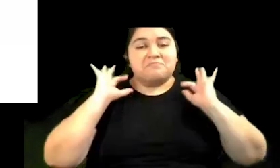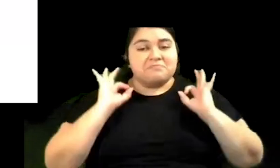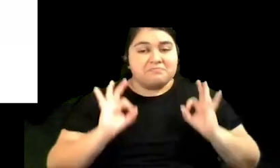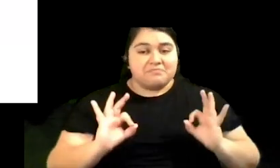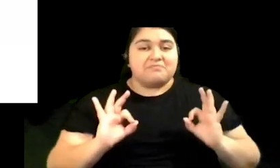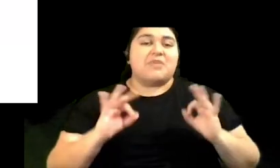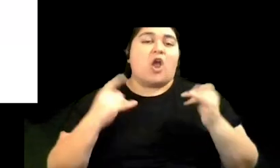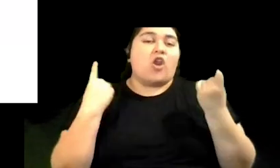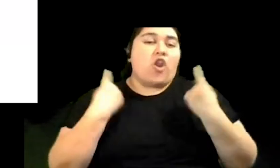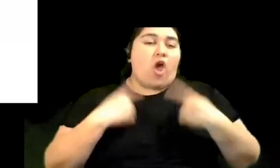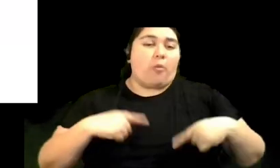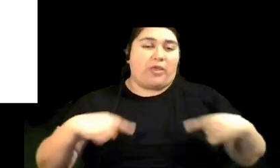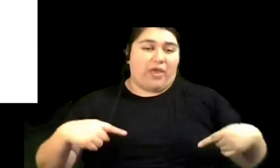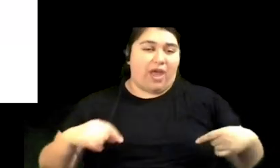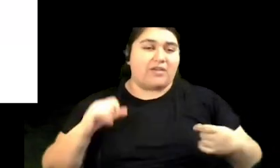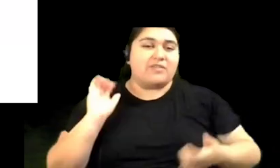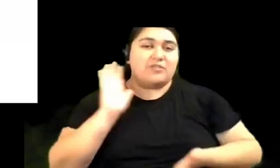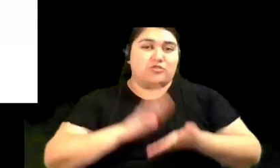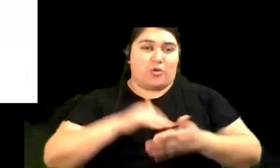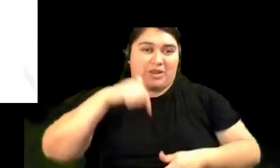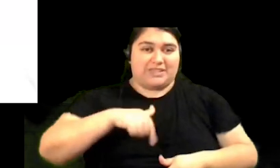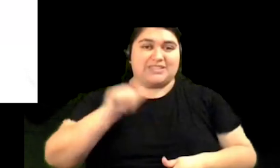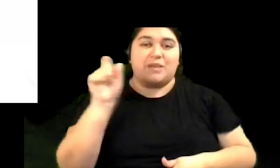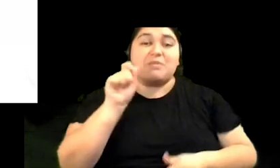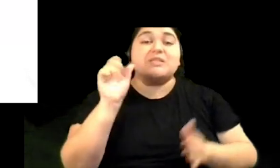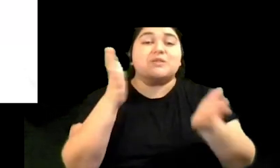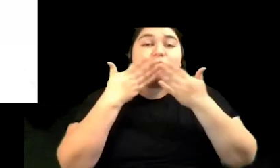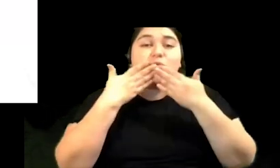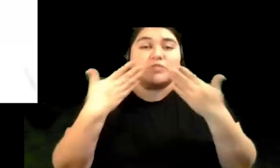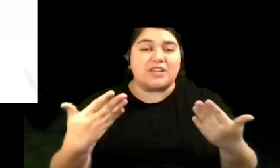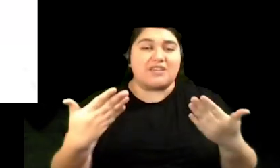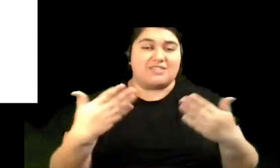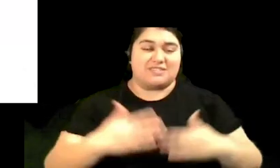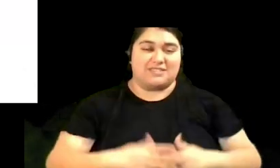las novedades de este mes. Muchas gracias.